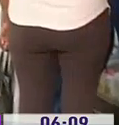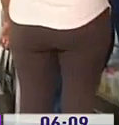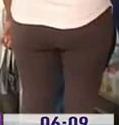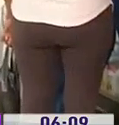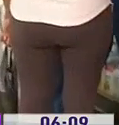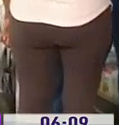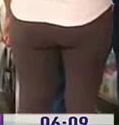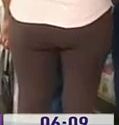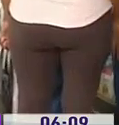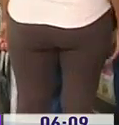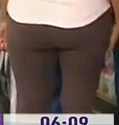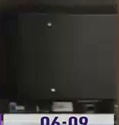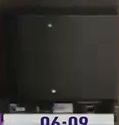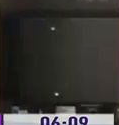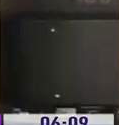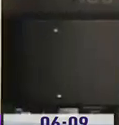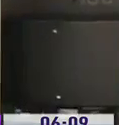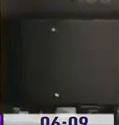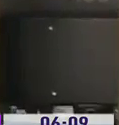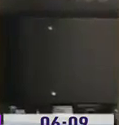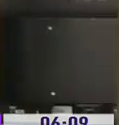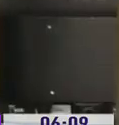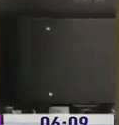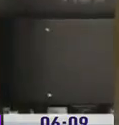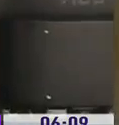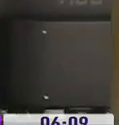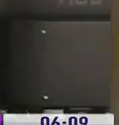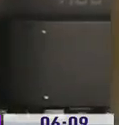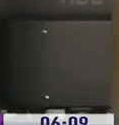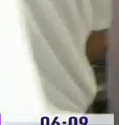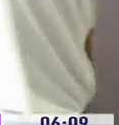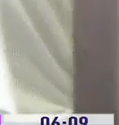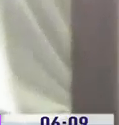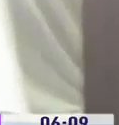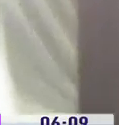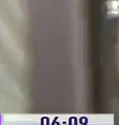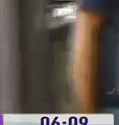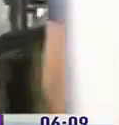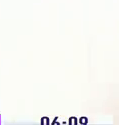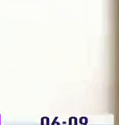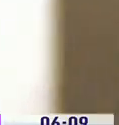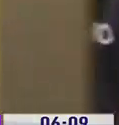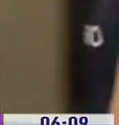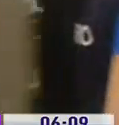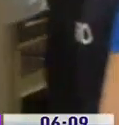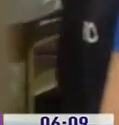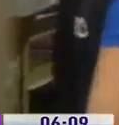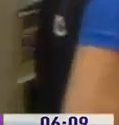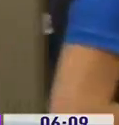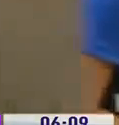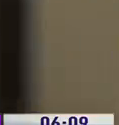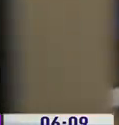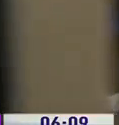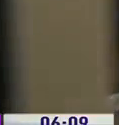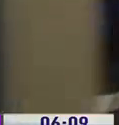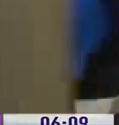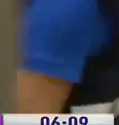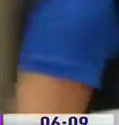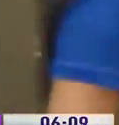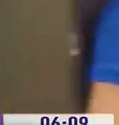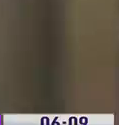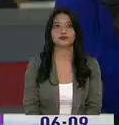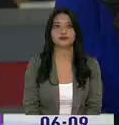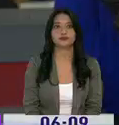y garantizar la venta legal de suministros necesarios para estos tiempos, informó Adriana